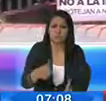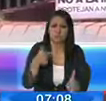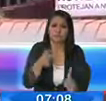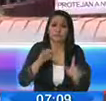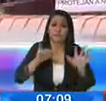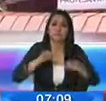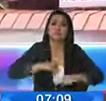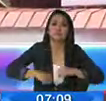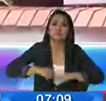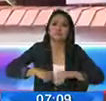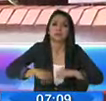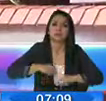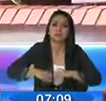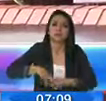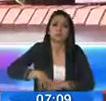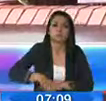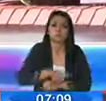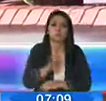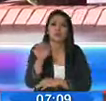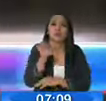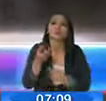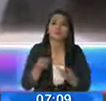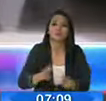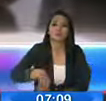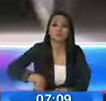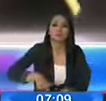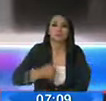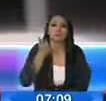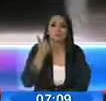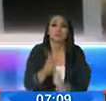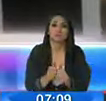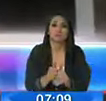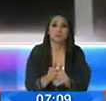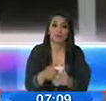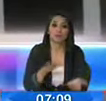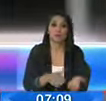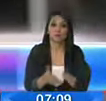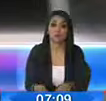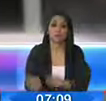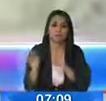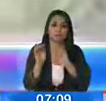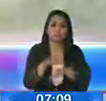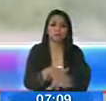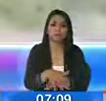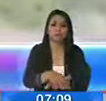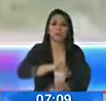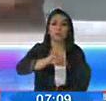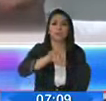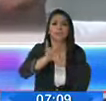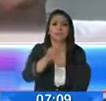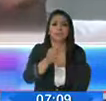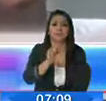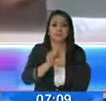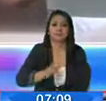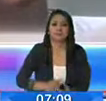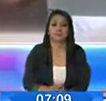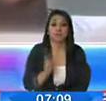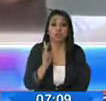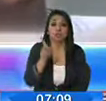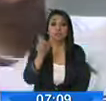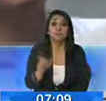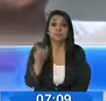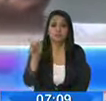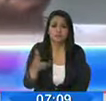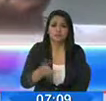mayo pasado para robarle su carro y su celular. Luego arrojaron su cuerpo al río Jubones. Hubo alevosía, más de dos personas,